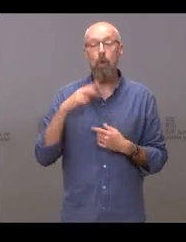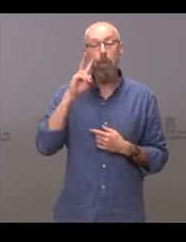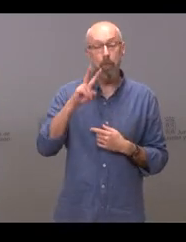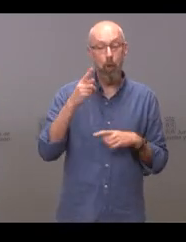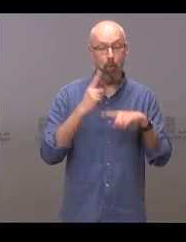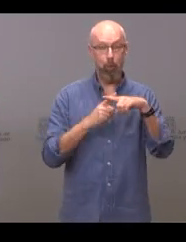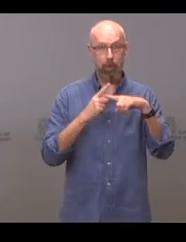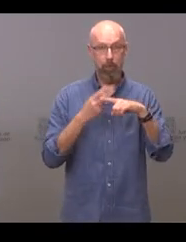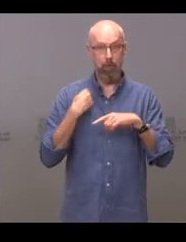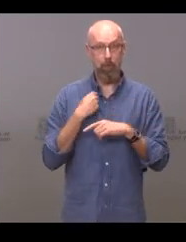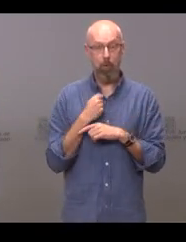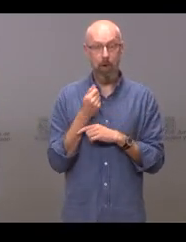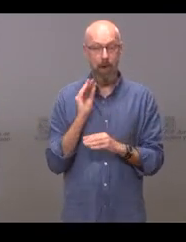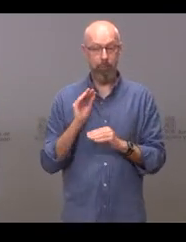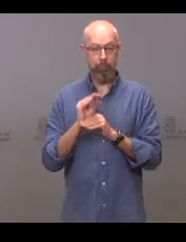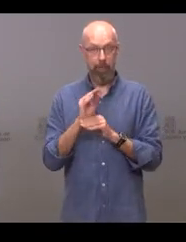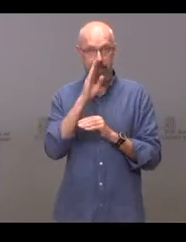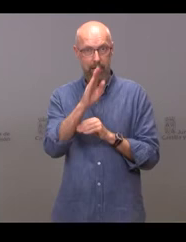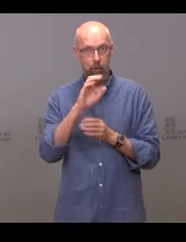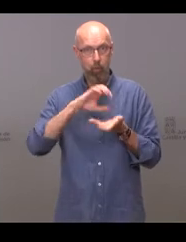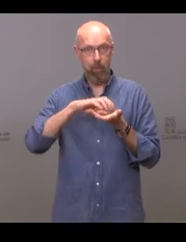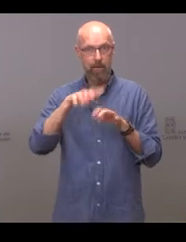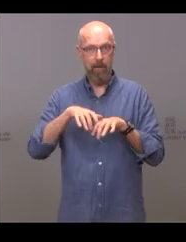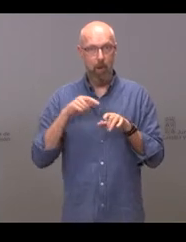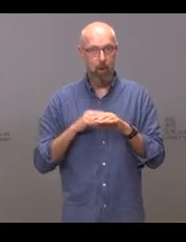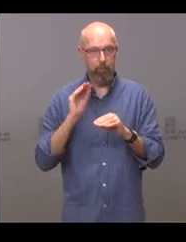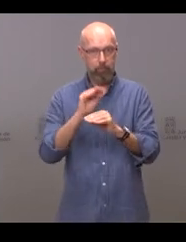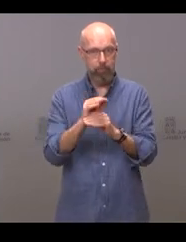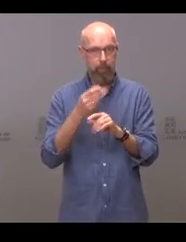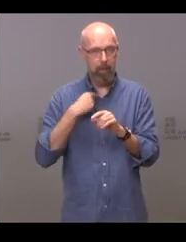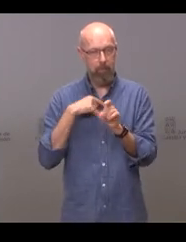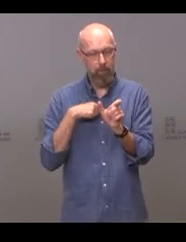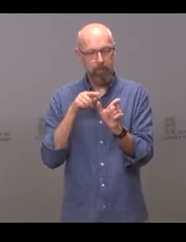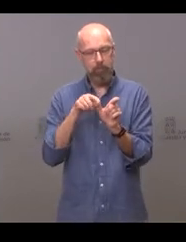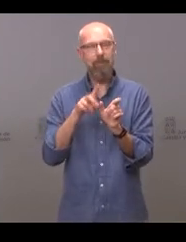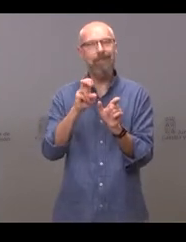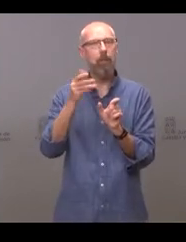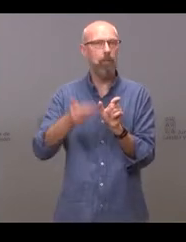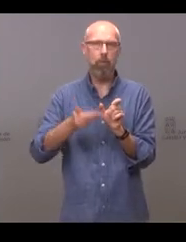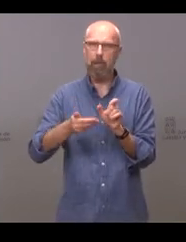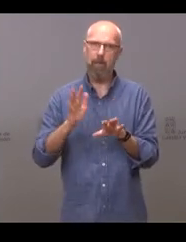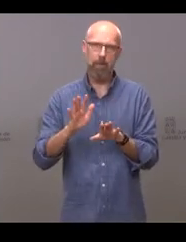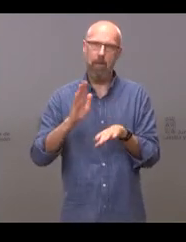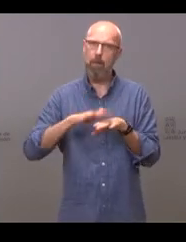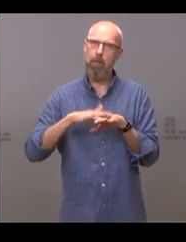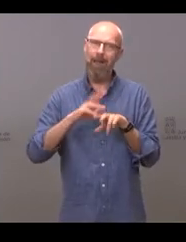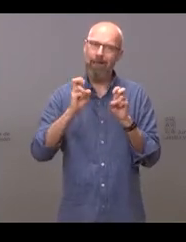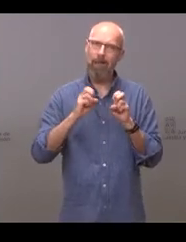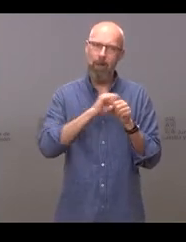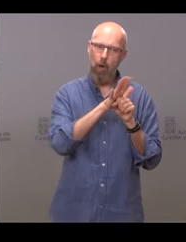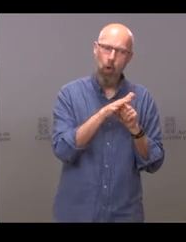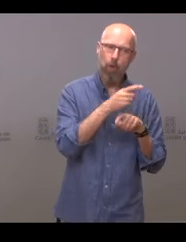nuevas ayudas directas que por parte de la junta de castilla-león se han tenido en este caso para reducir el impacto económico del del cob y se han aumentado prácticamente